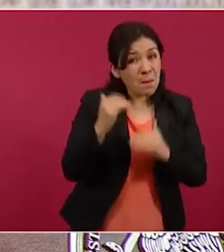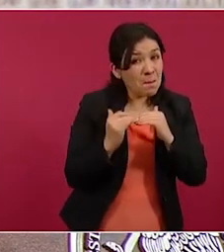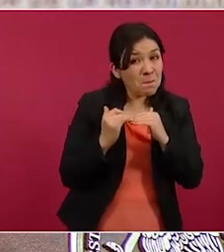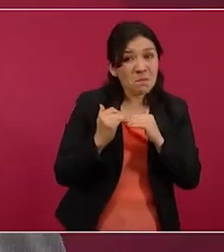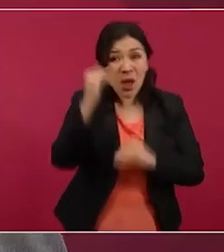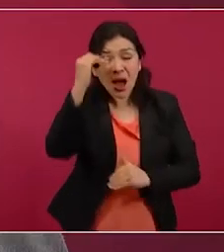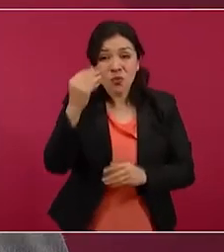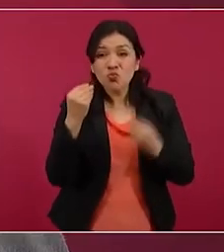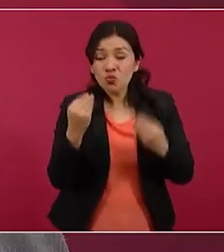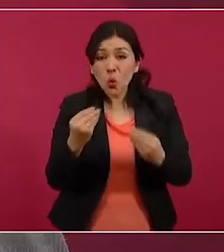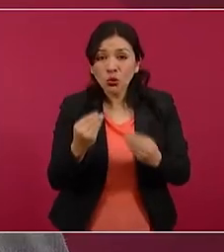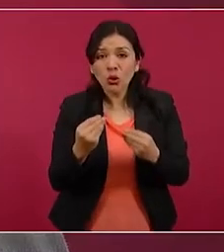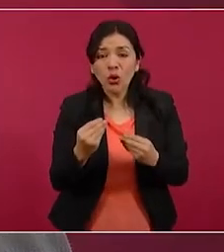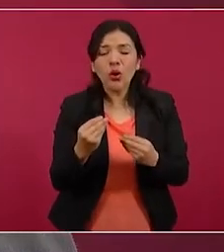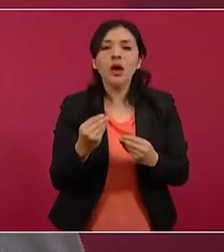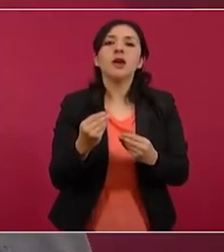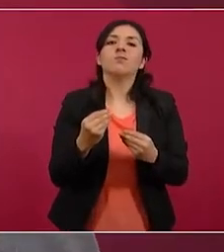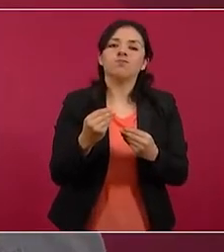podamos